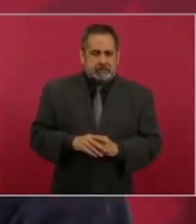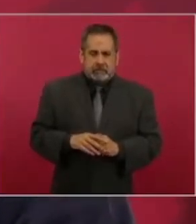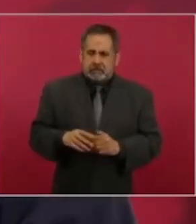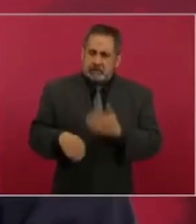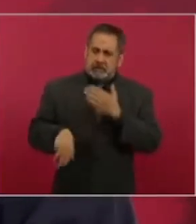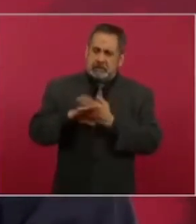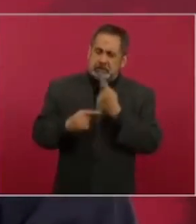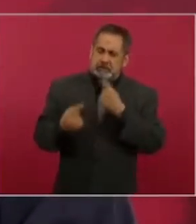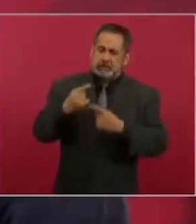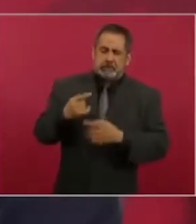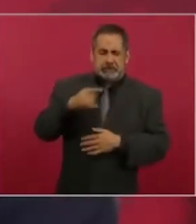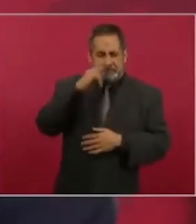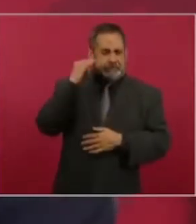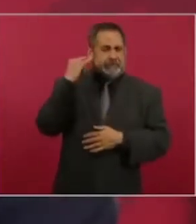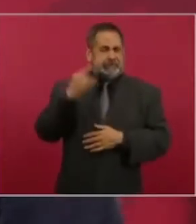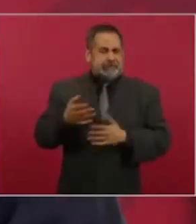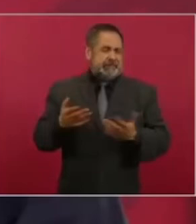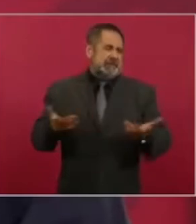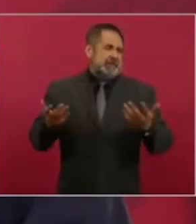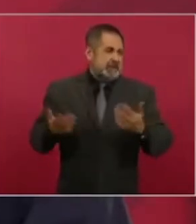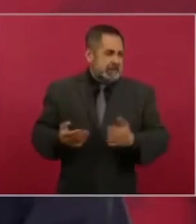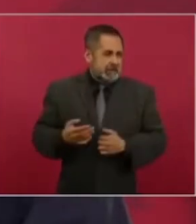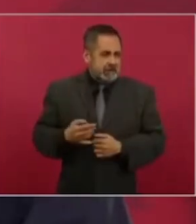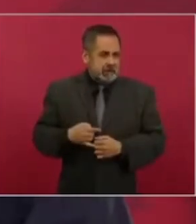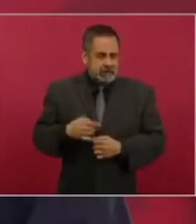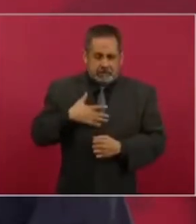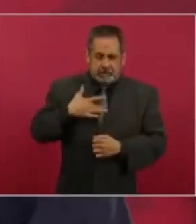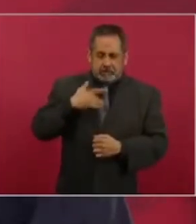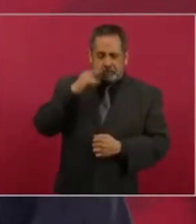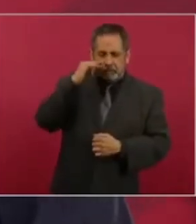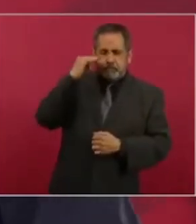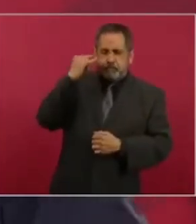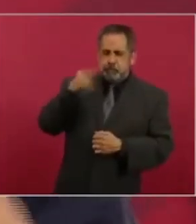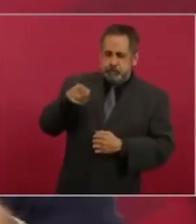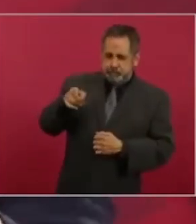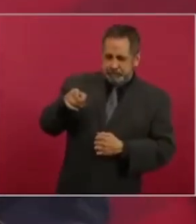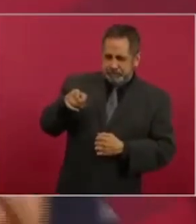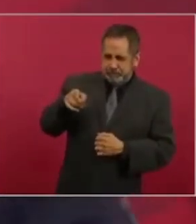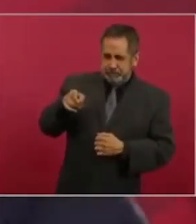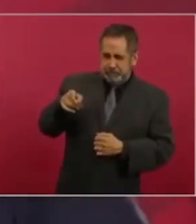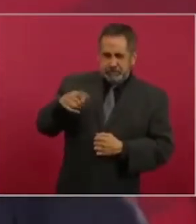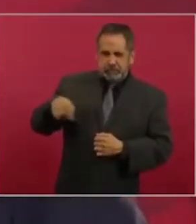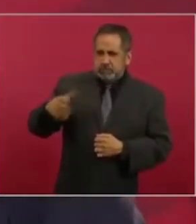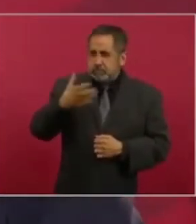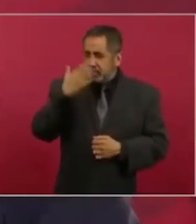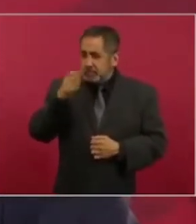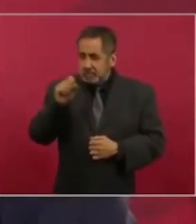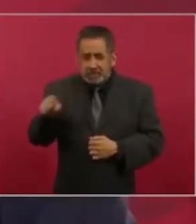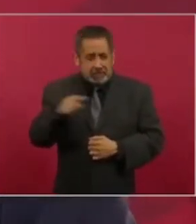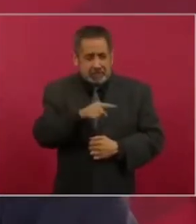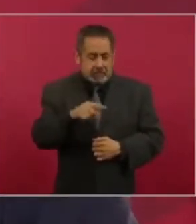ofendieron, por decirlo menos, con estas prácticas.